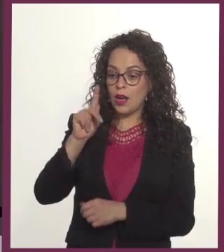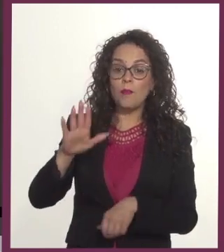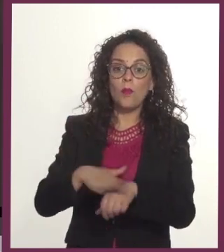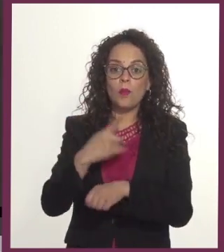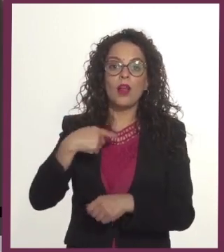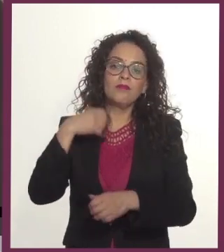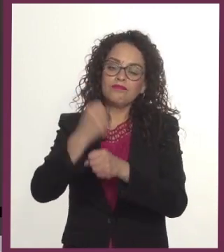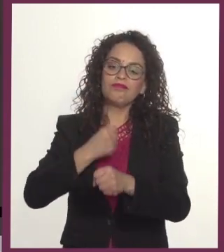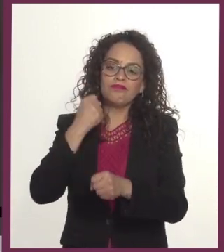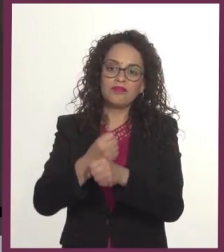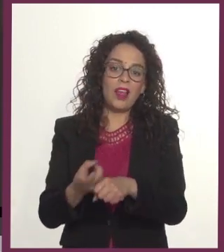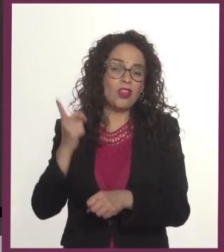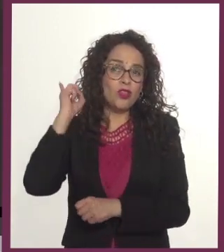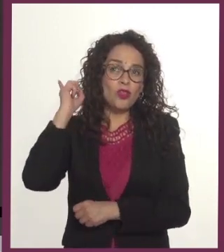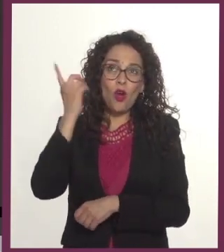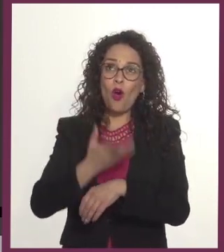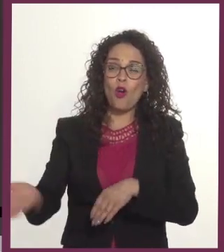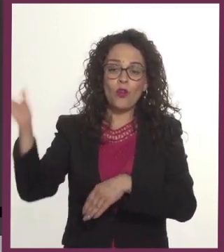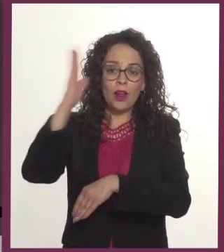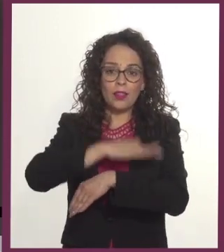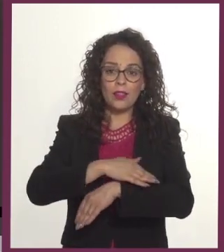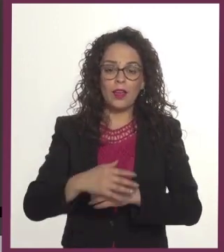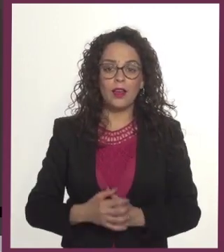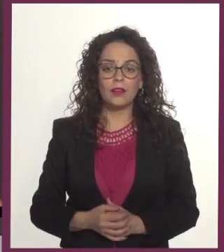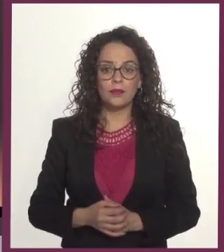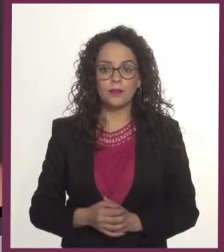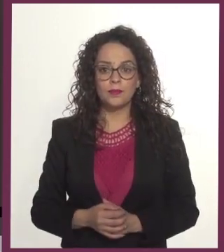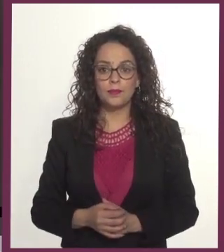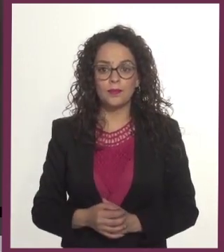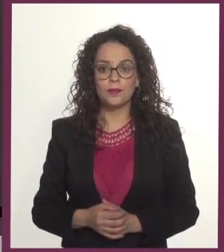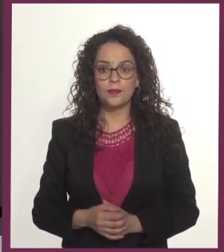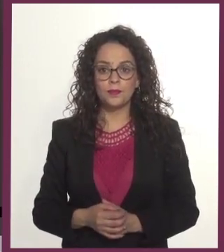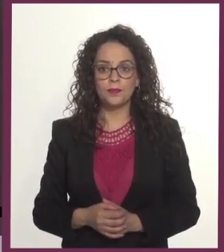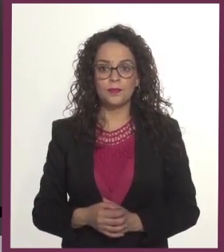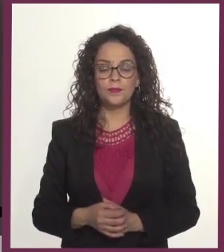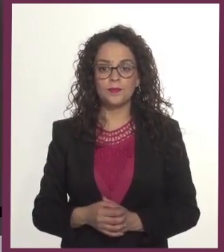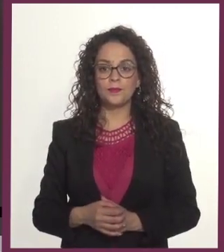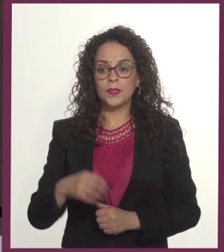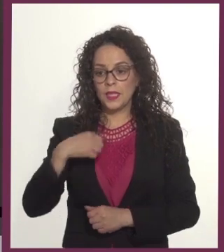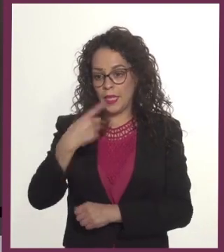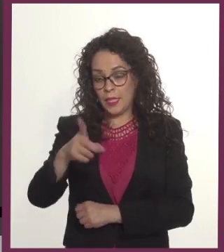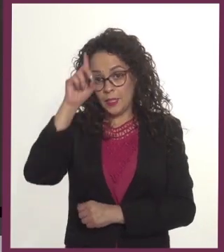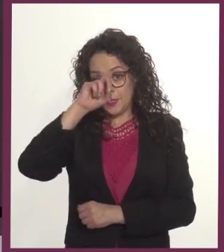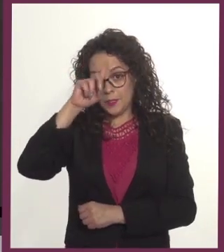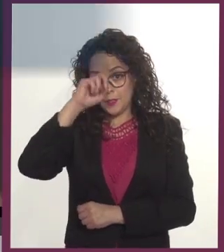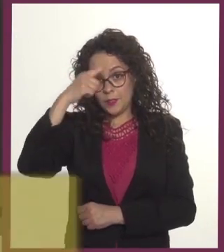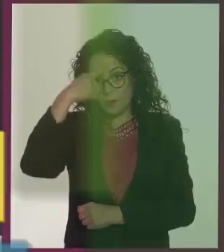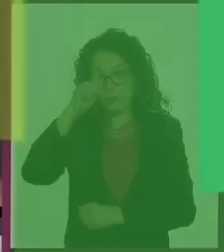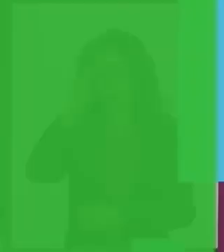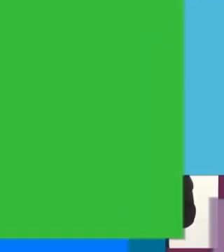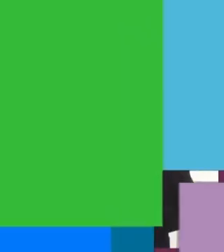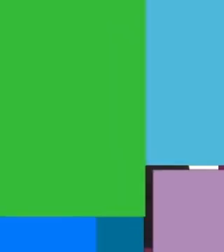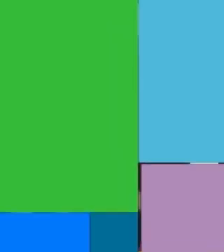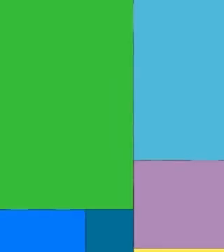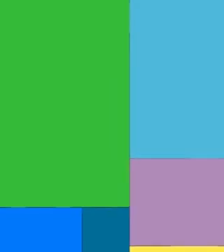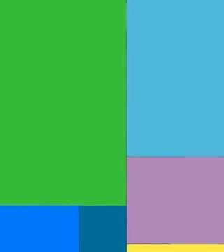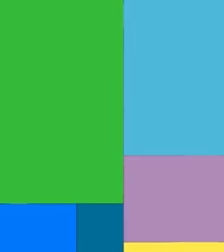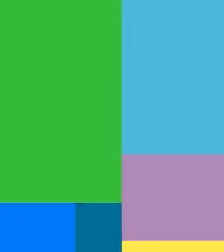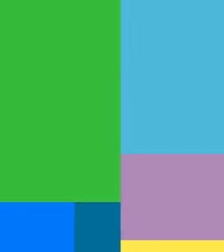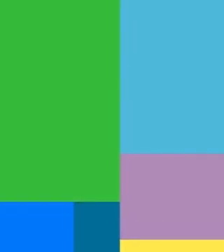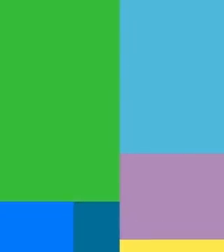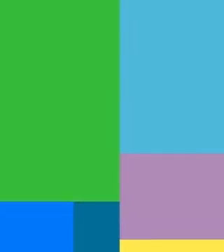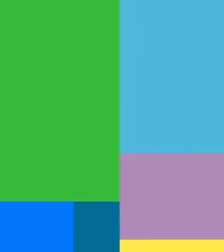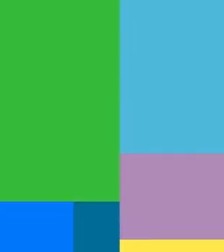después hablar lento es muy fácil. Y como verás, yo termino hablando rapeando siempre. Ya no puedo evitarlo porque lo practico todo el día.